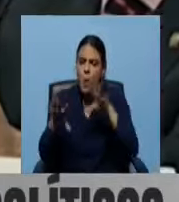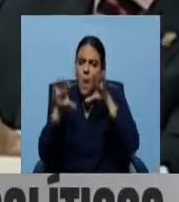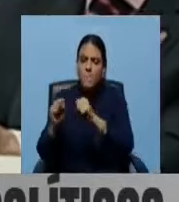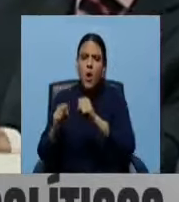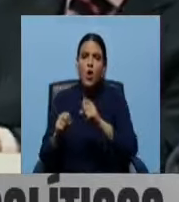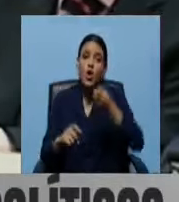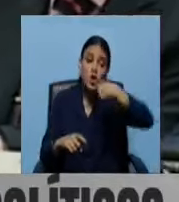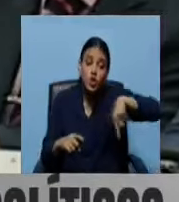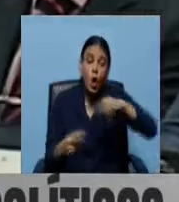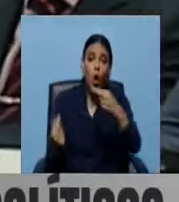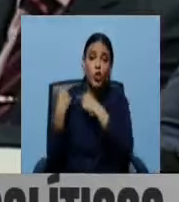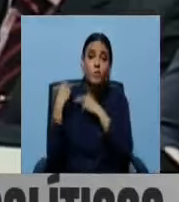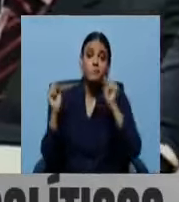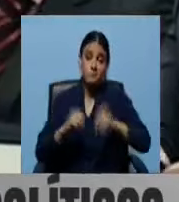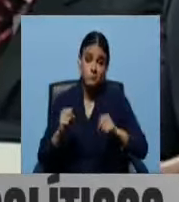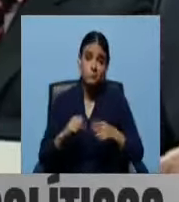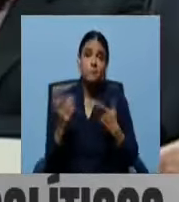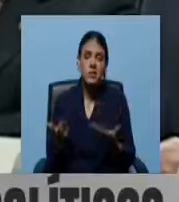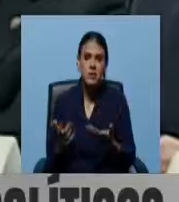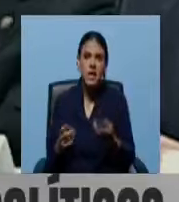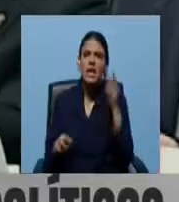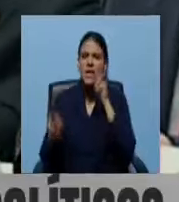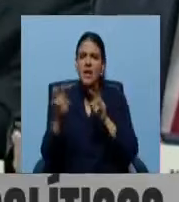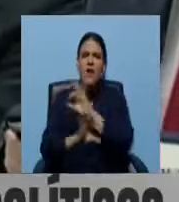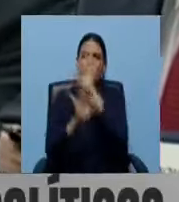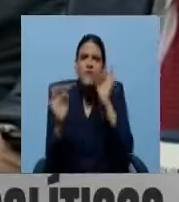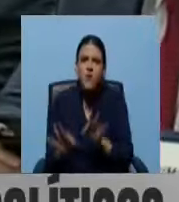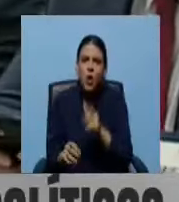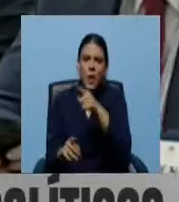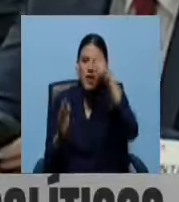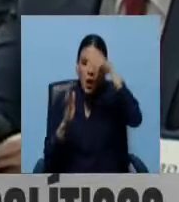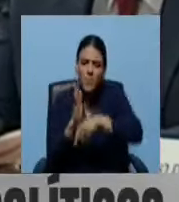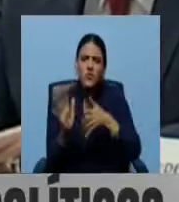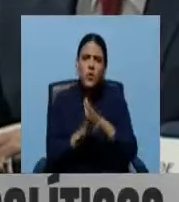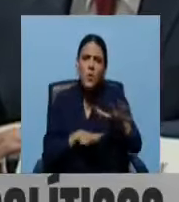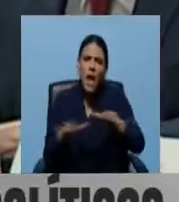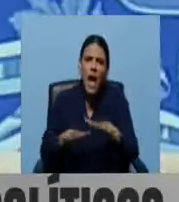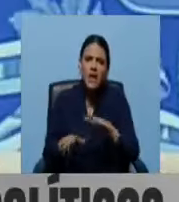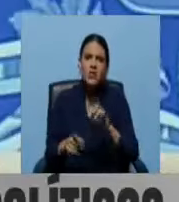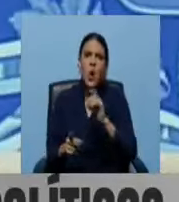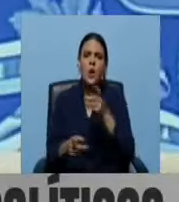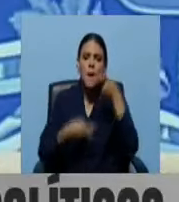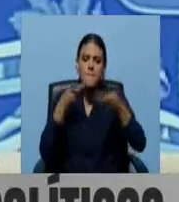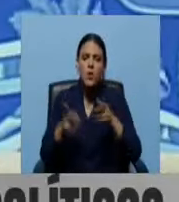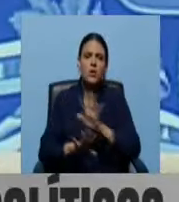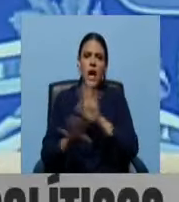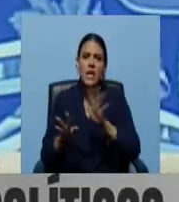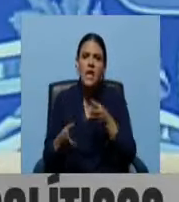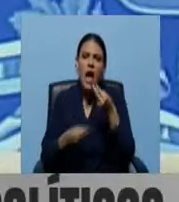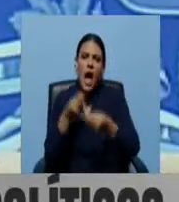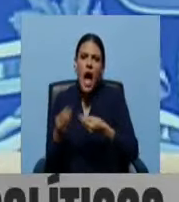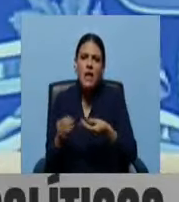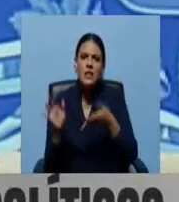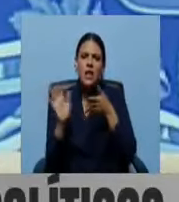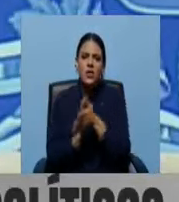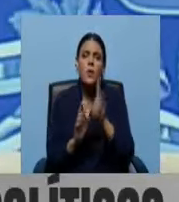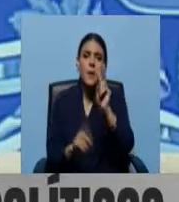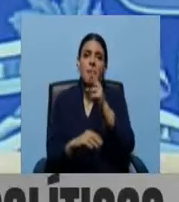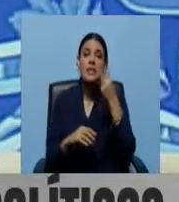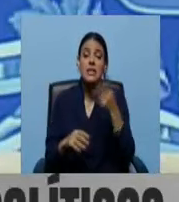todas y por todos. Y que esas formas extremas de acción política ya costó la vida de